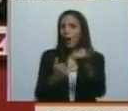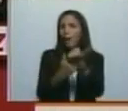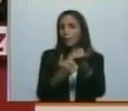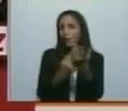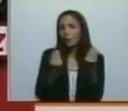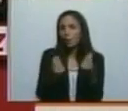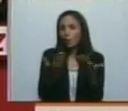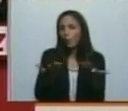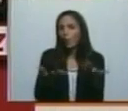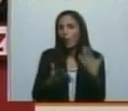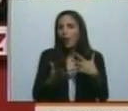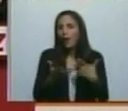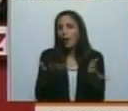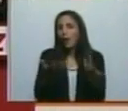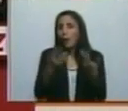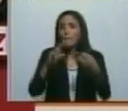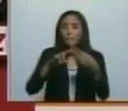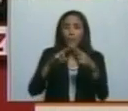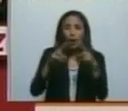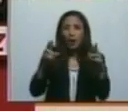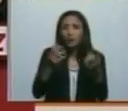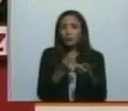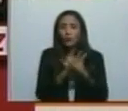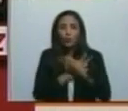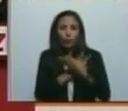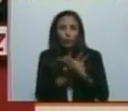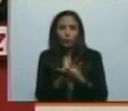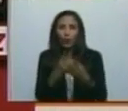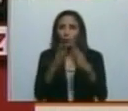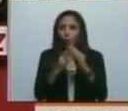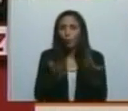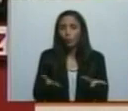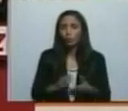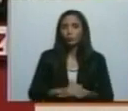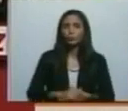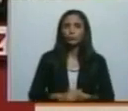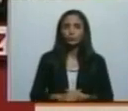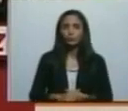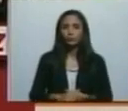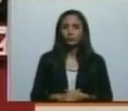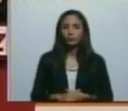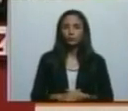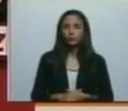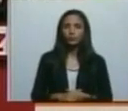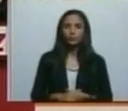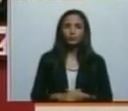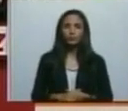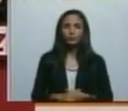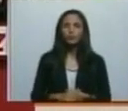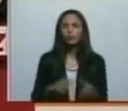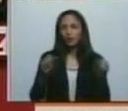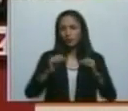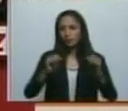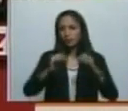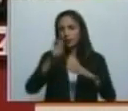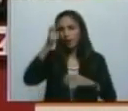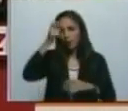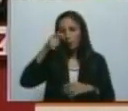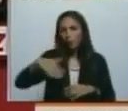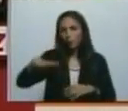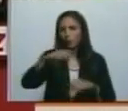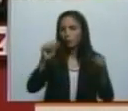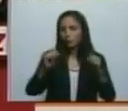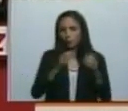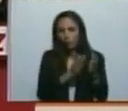No, era pura voluntad y dignidad. Entonces sí hay un pueblo organizado, sí, sí,